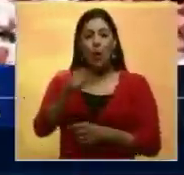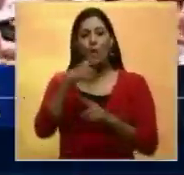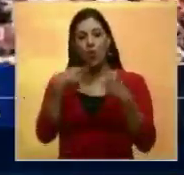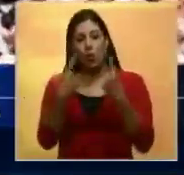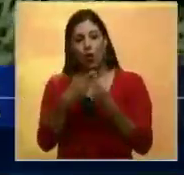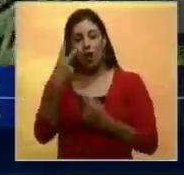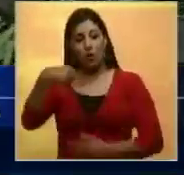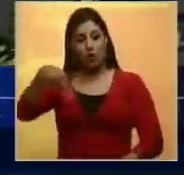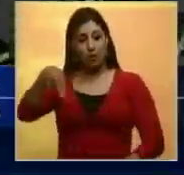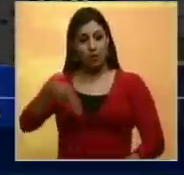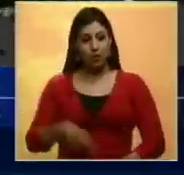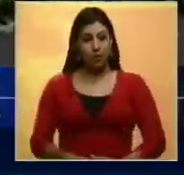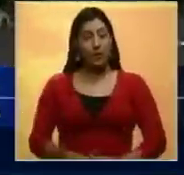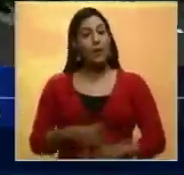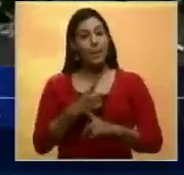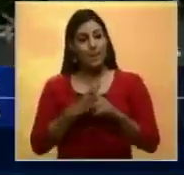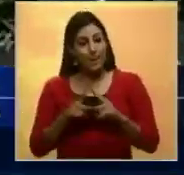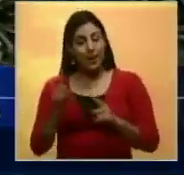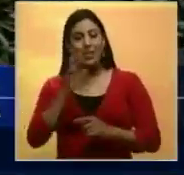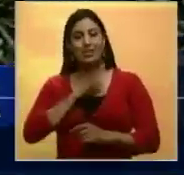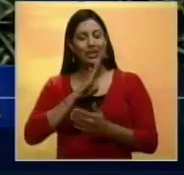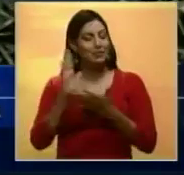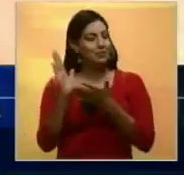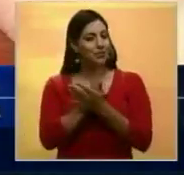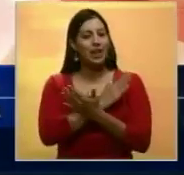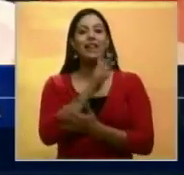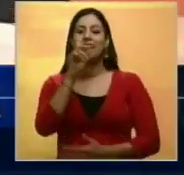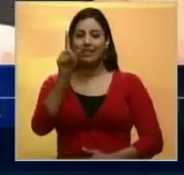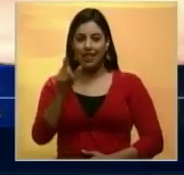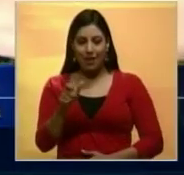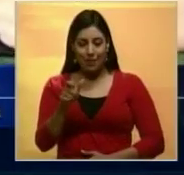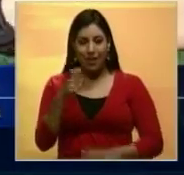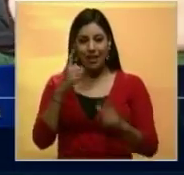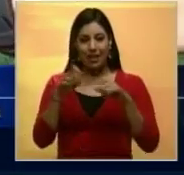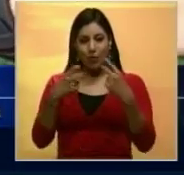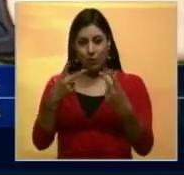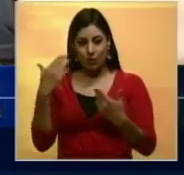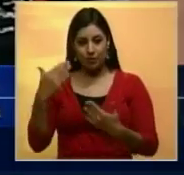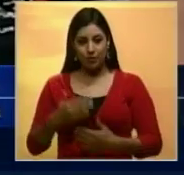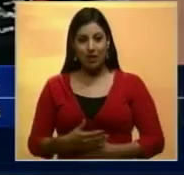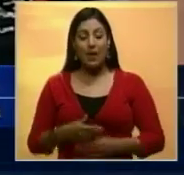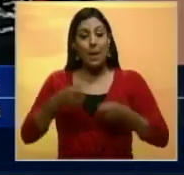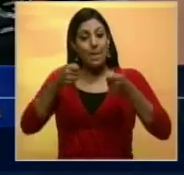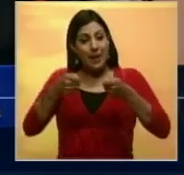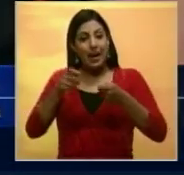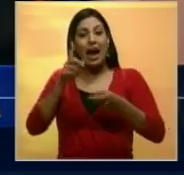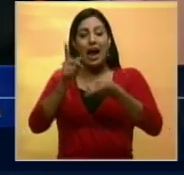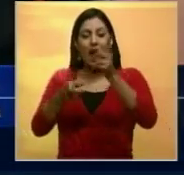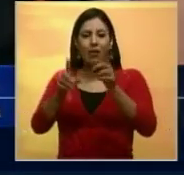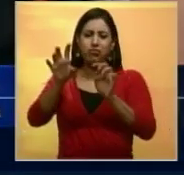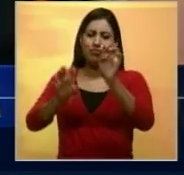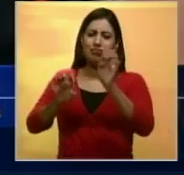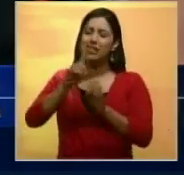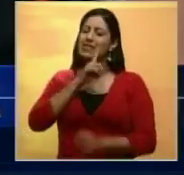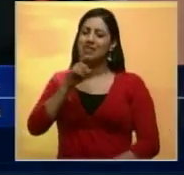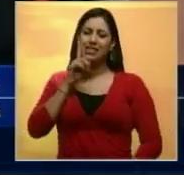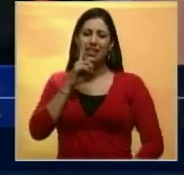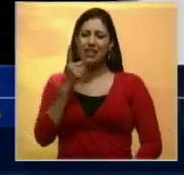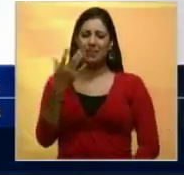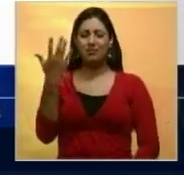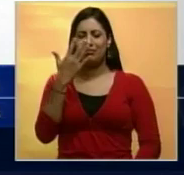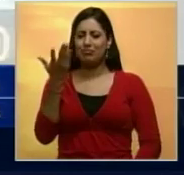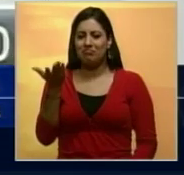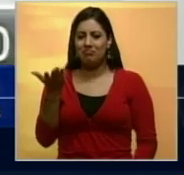Fitbit en noviembre. Pebble deja un vacío en este espacio de los wearables, un mercado que algunos analistas consideran